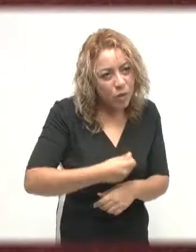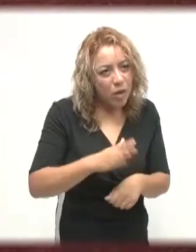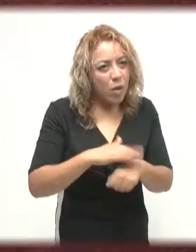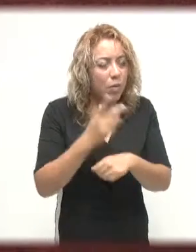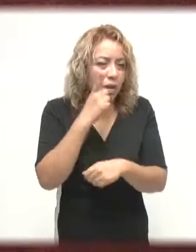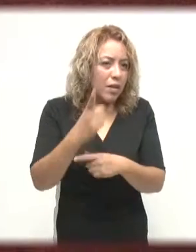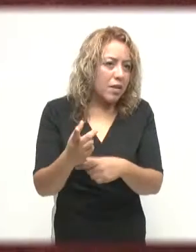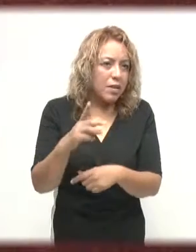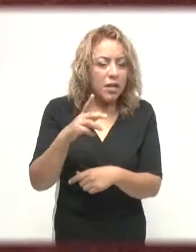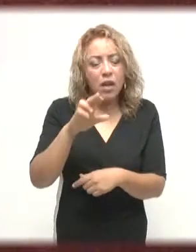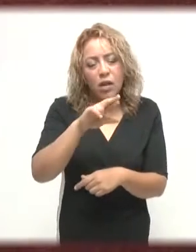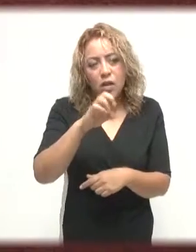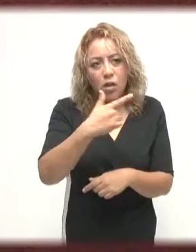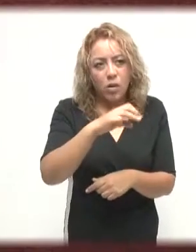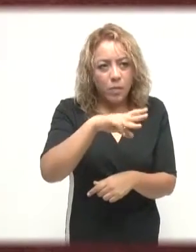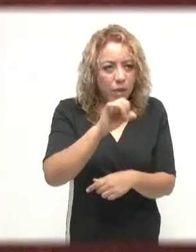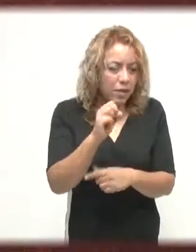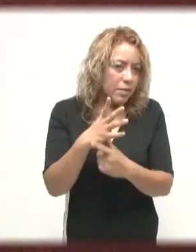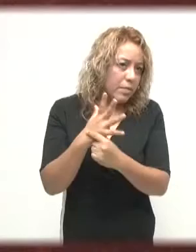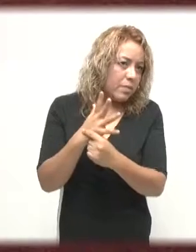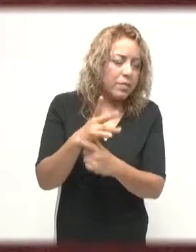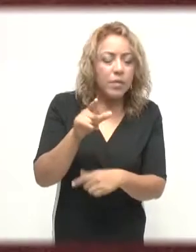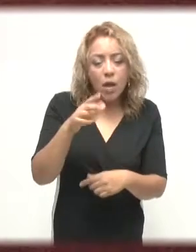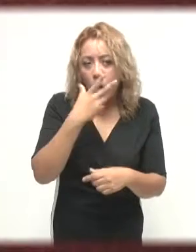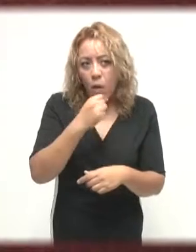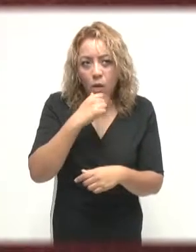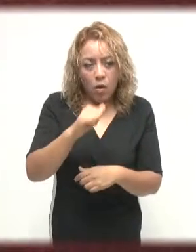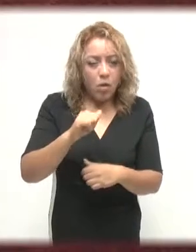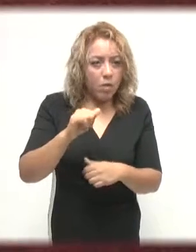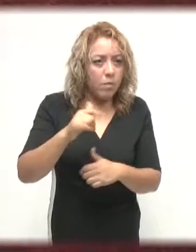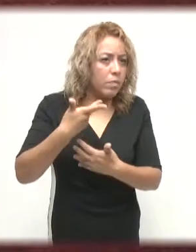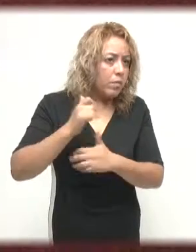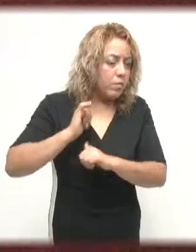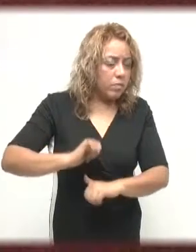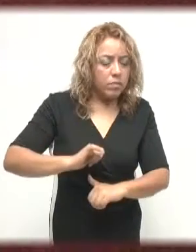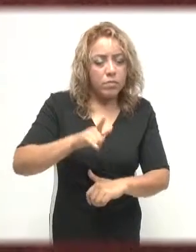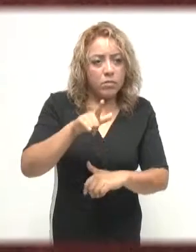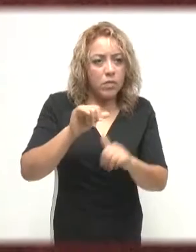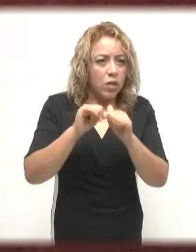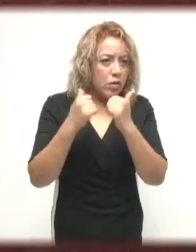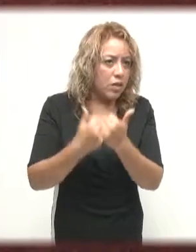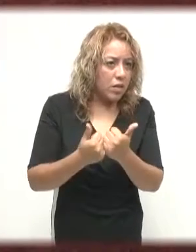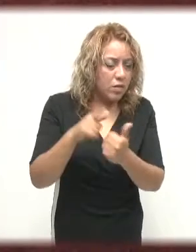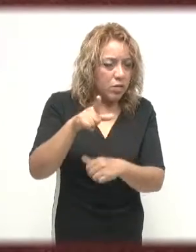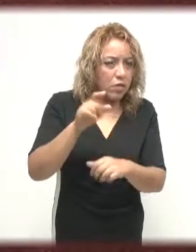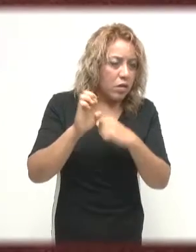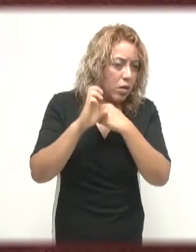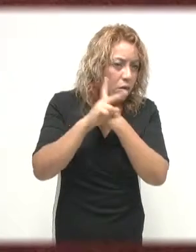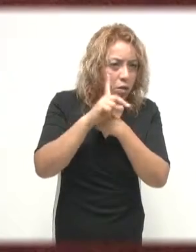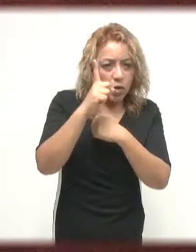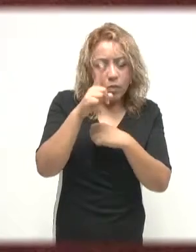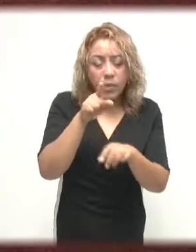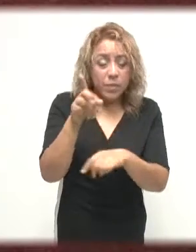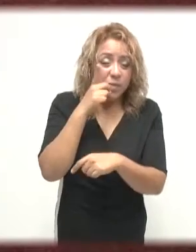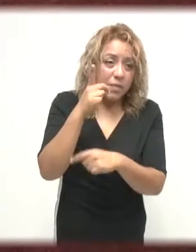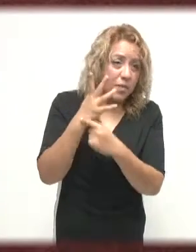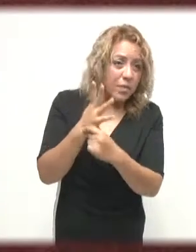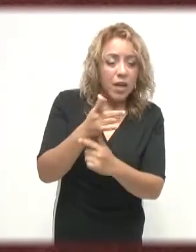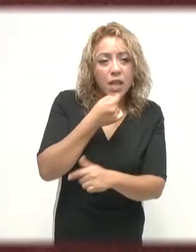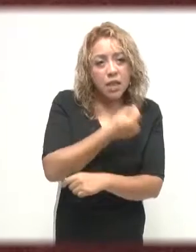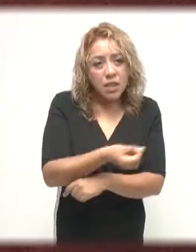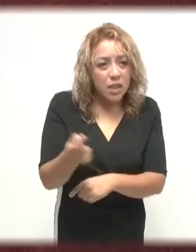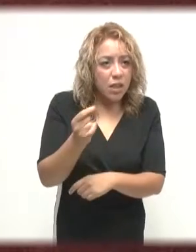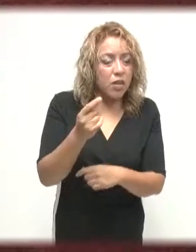Roemans, dirigente de la Asociación Europea para la Prevención de Lesiones y Promoción de la Seguridad, los niños de familias de